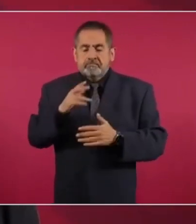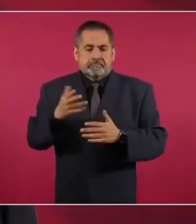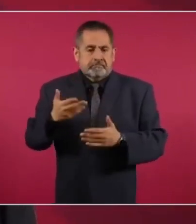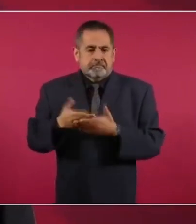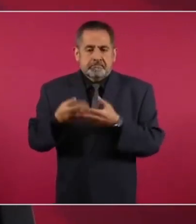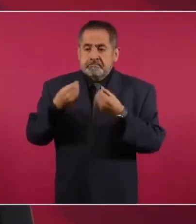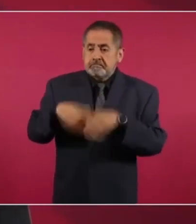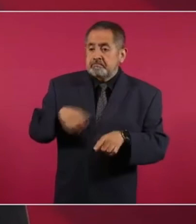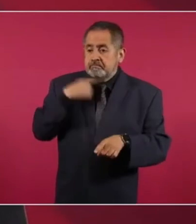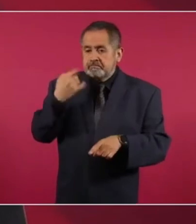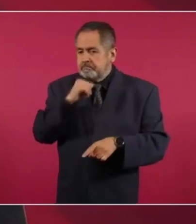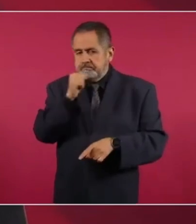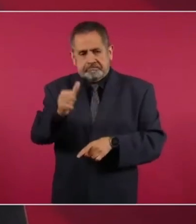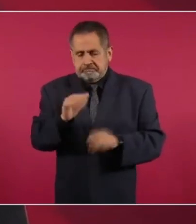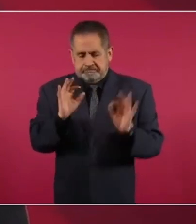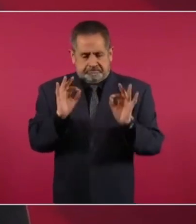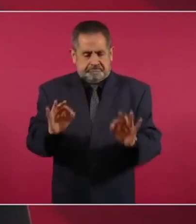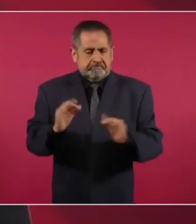no tienen déficit.